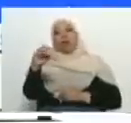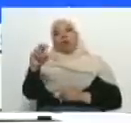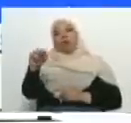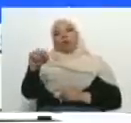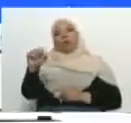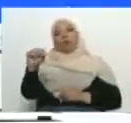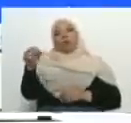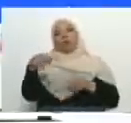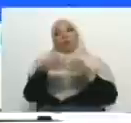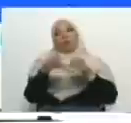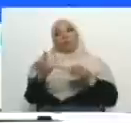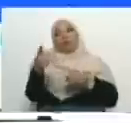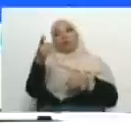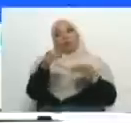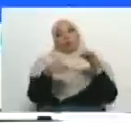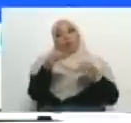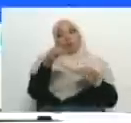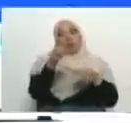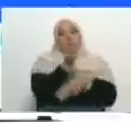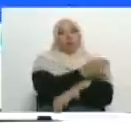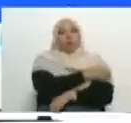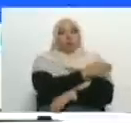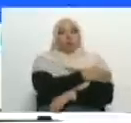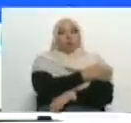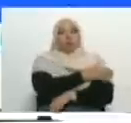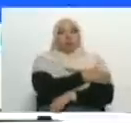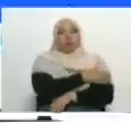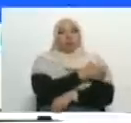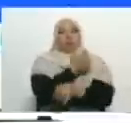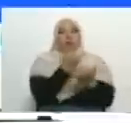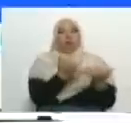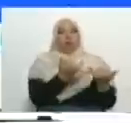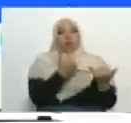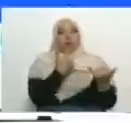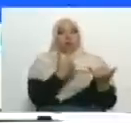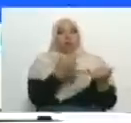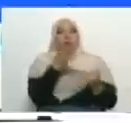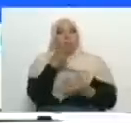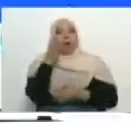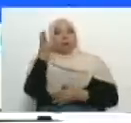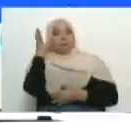del partido Primero Justicia, o la van a negar. ¿Qué vas a decir ahora, Capriles?